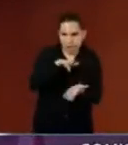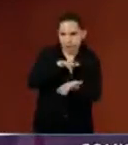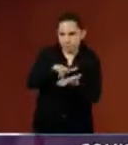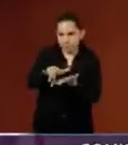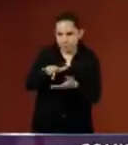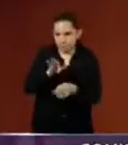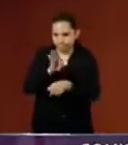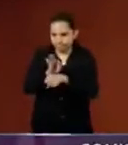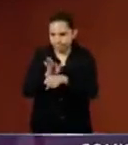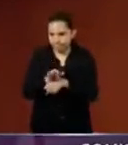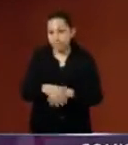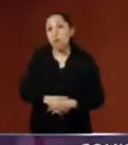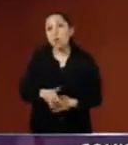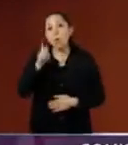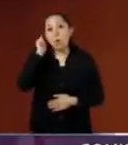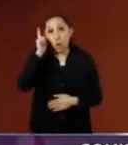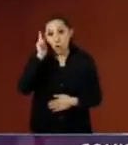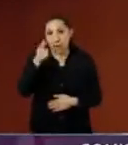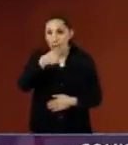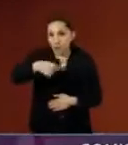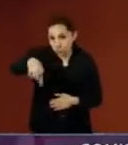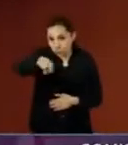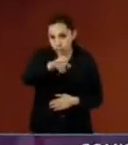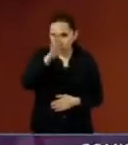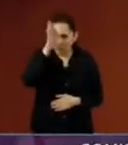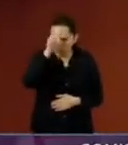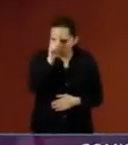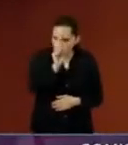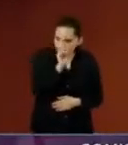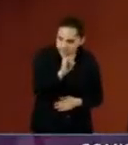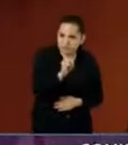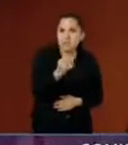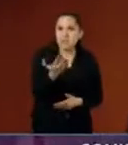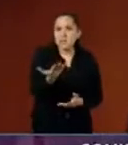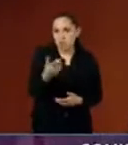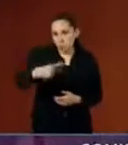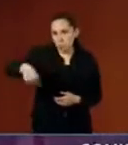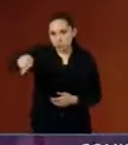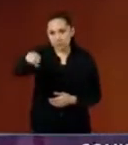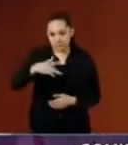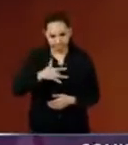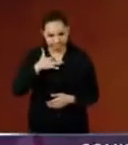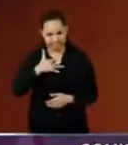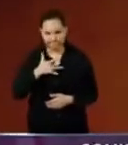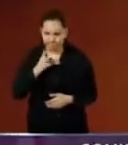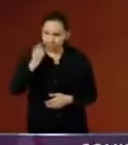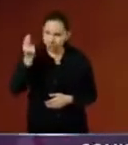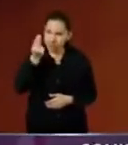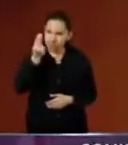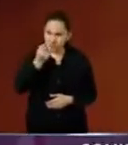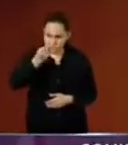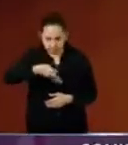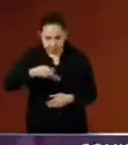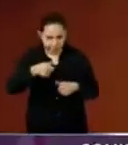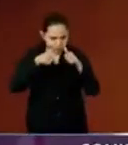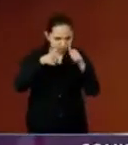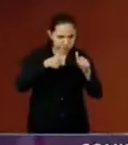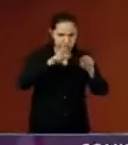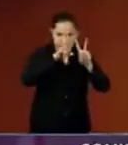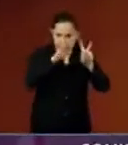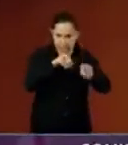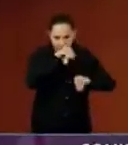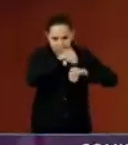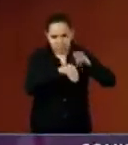se sumen y que haya voluntad, pero más que voluntad, que ejerzamos nuestra obligación